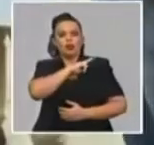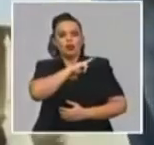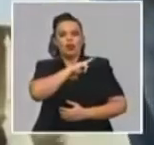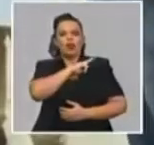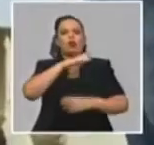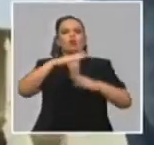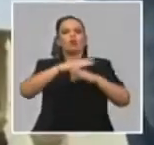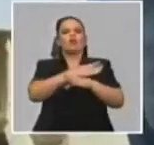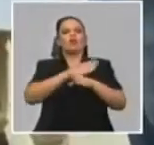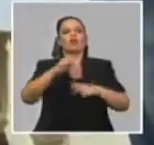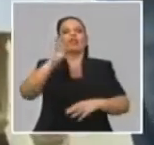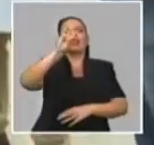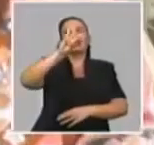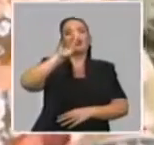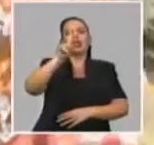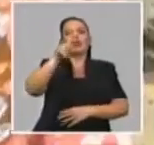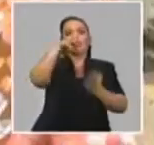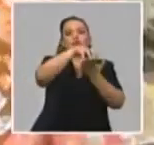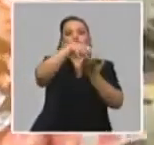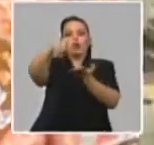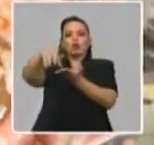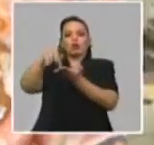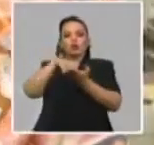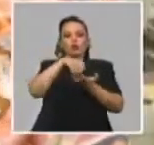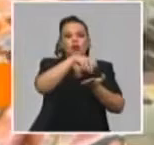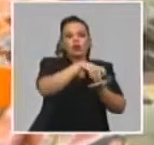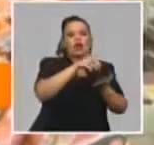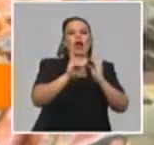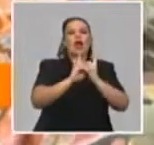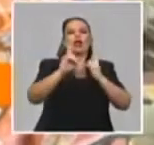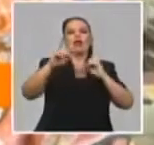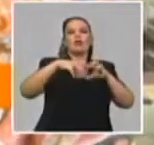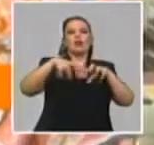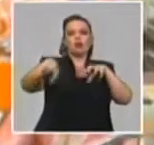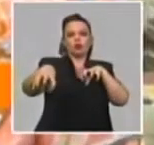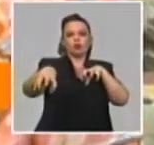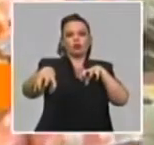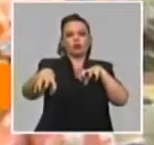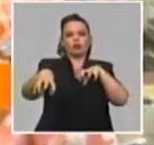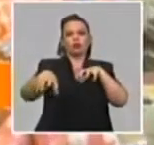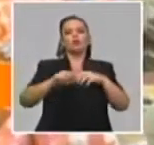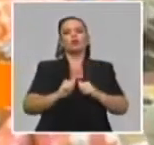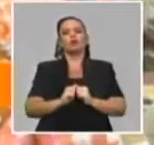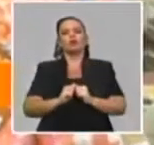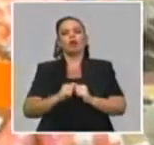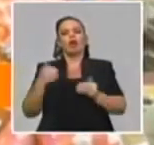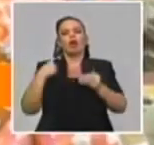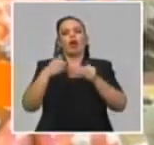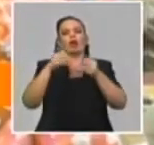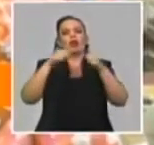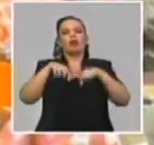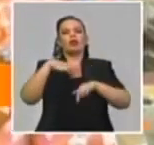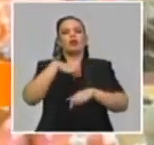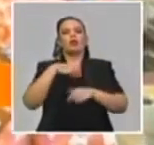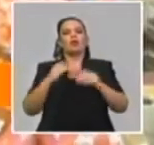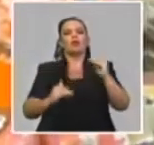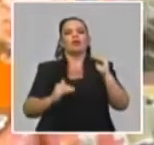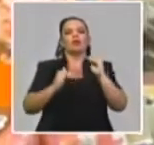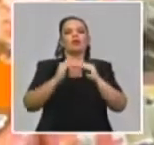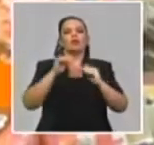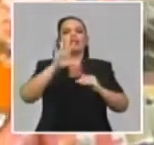31 centros hospitalarios. En este caso, los 24 que tenemos activos tienen capacidad para más de